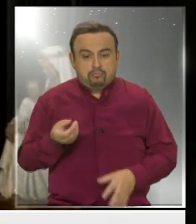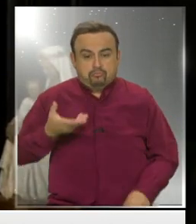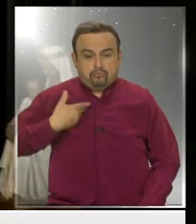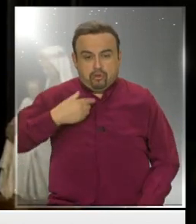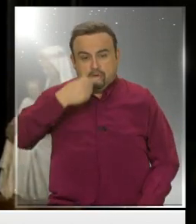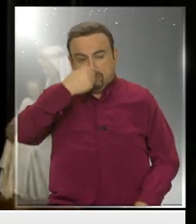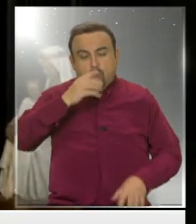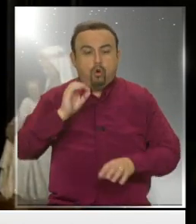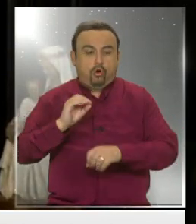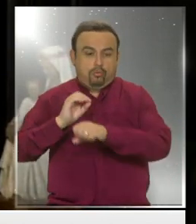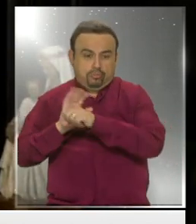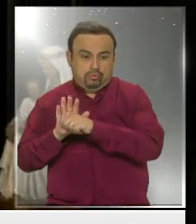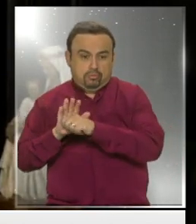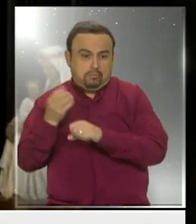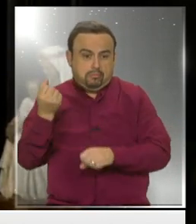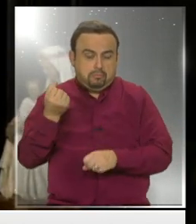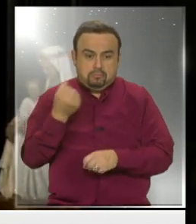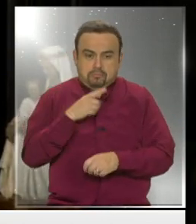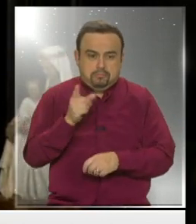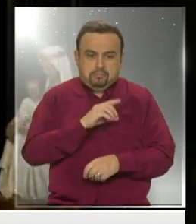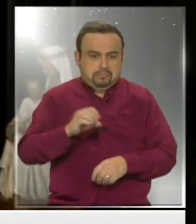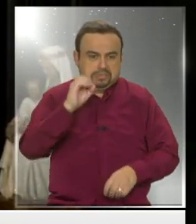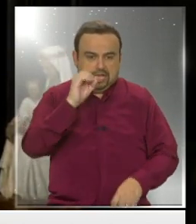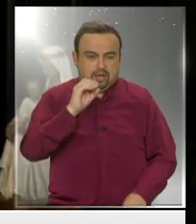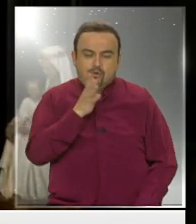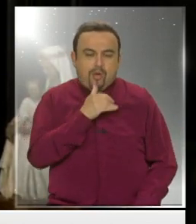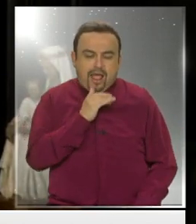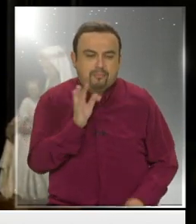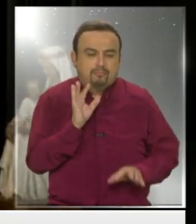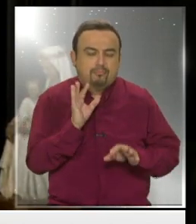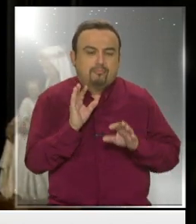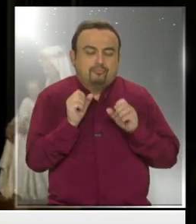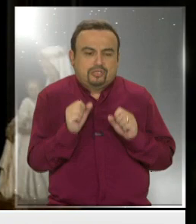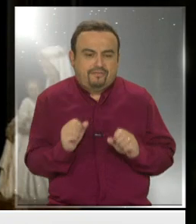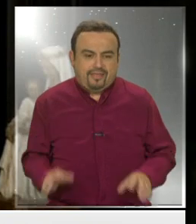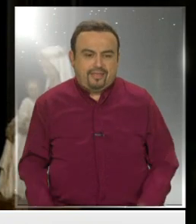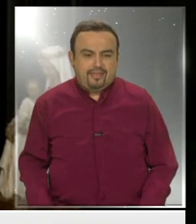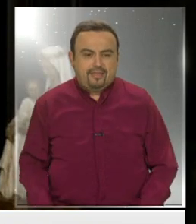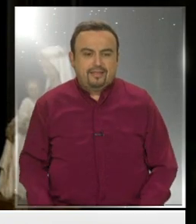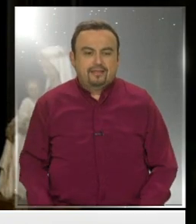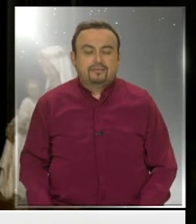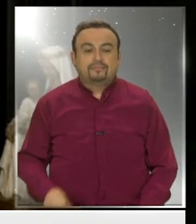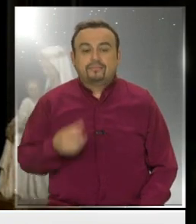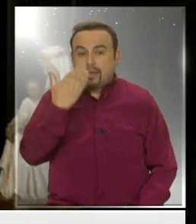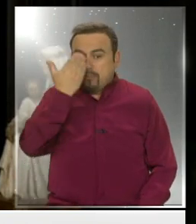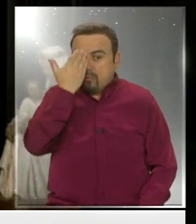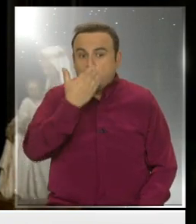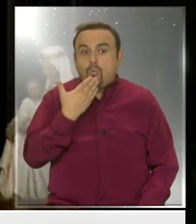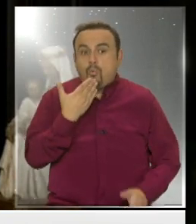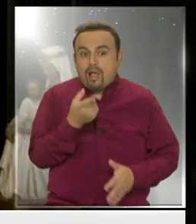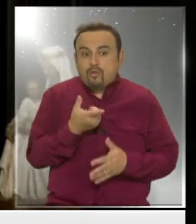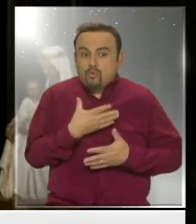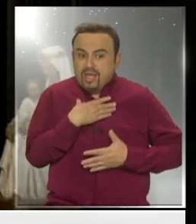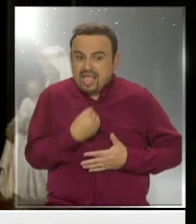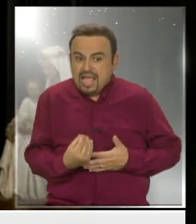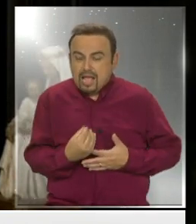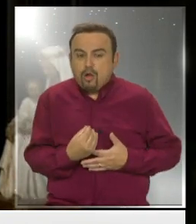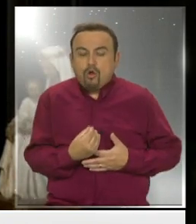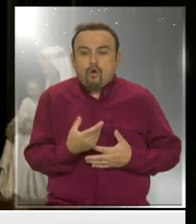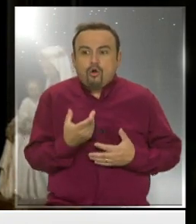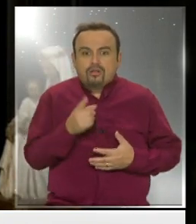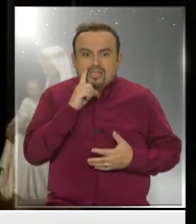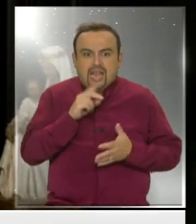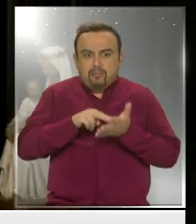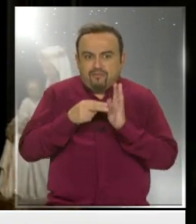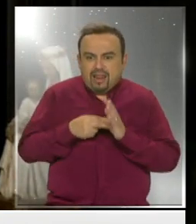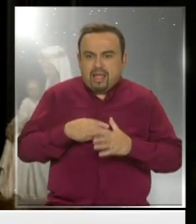cómic lo maté es prácticamente cero la preocupación es qué pasa con la vuelta al colegio no